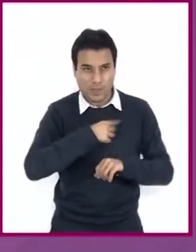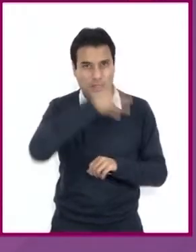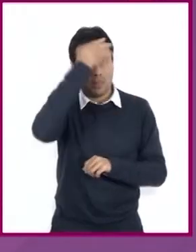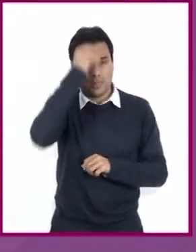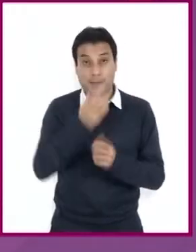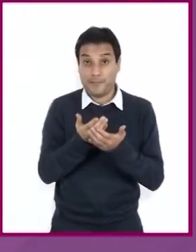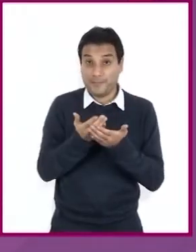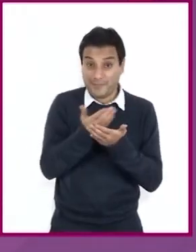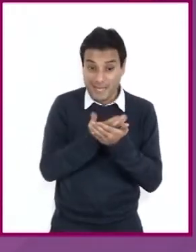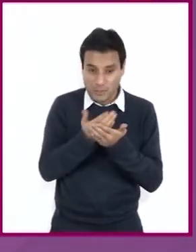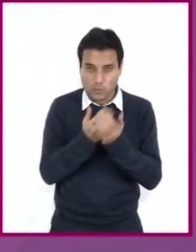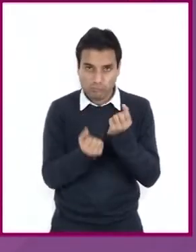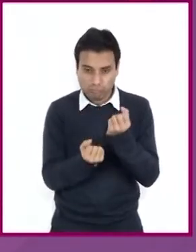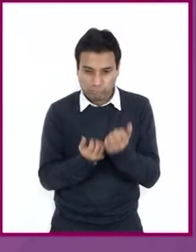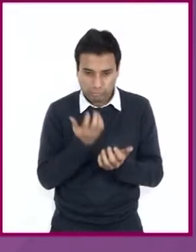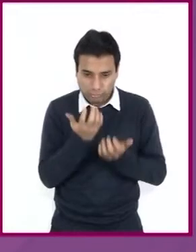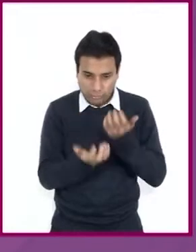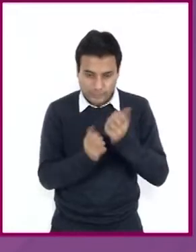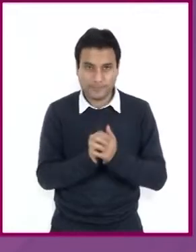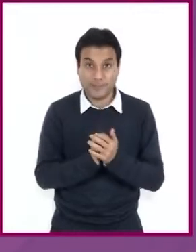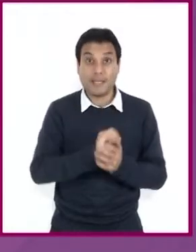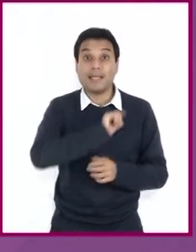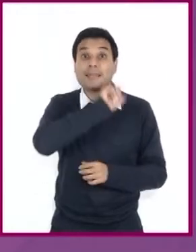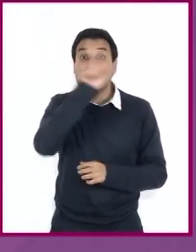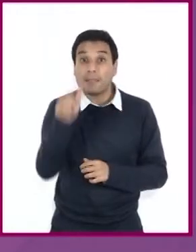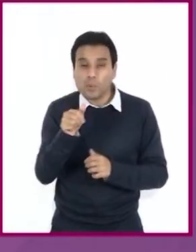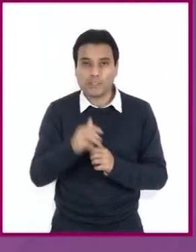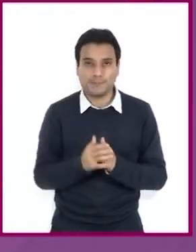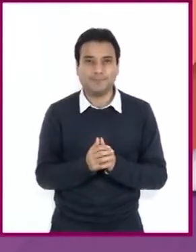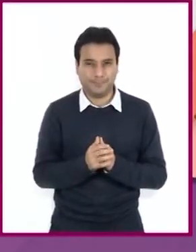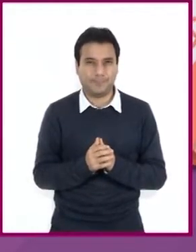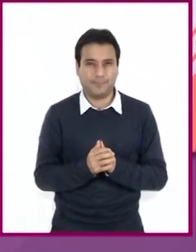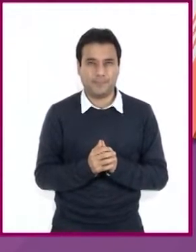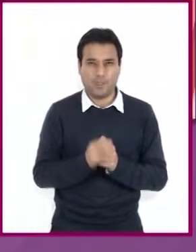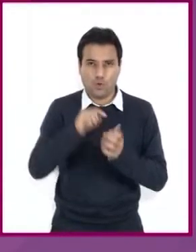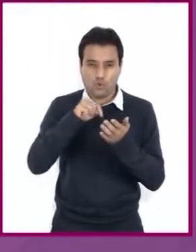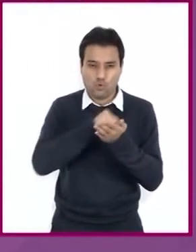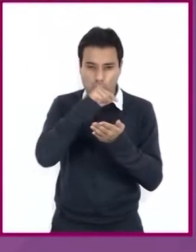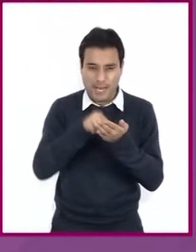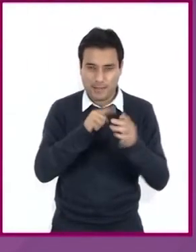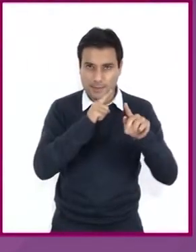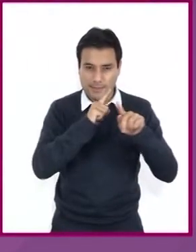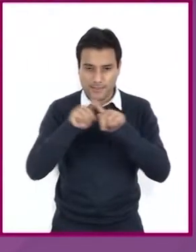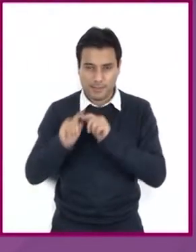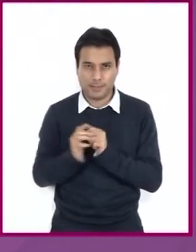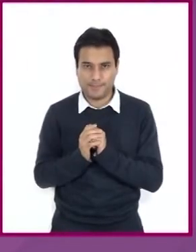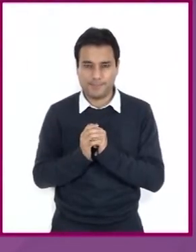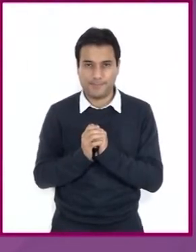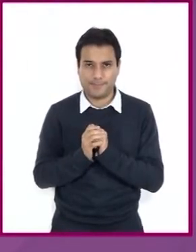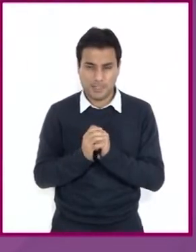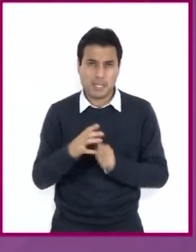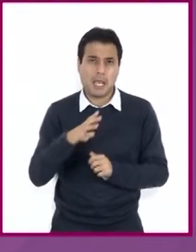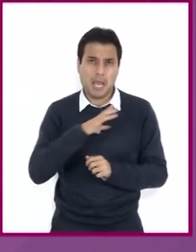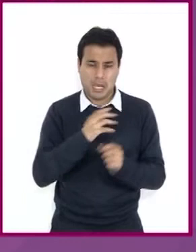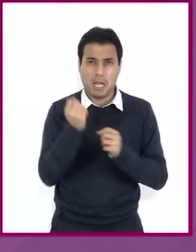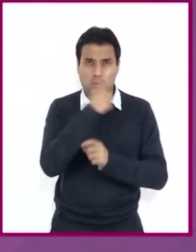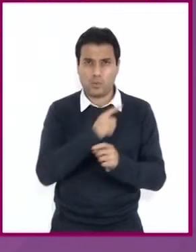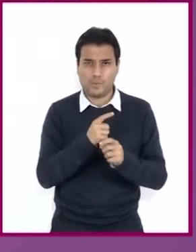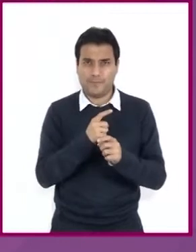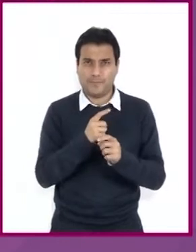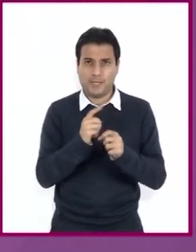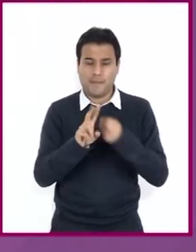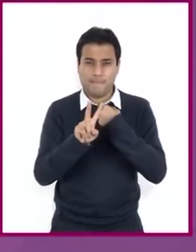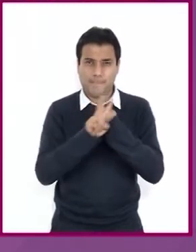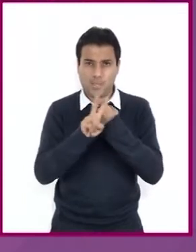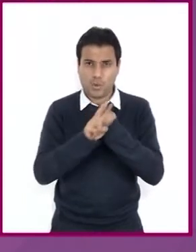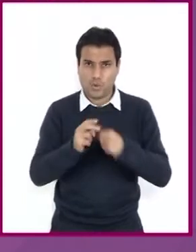porciones y expuso estas porciones a diferentes condiciones controladas. Algo del caldo estaba en frascos con cuellos derechos que se abrían al